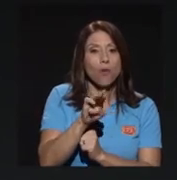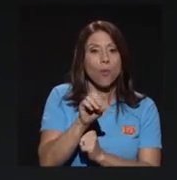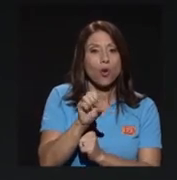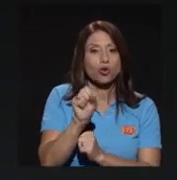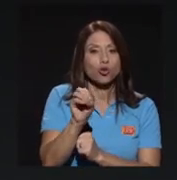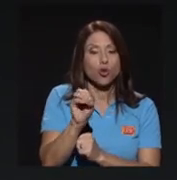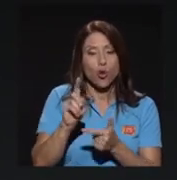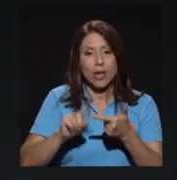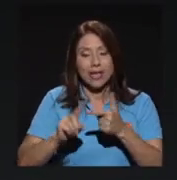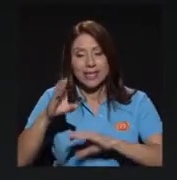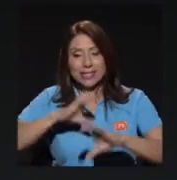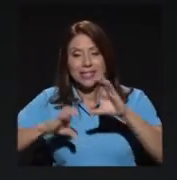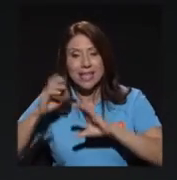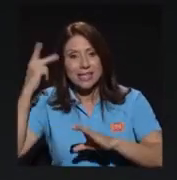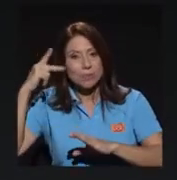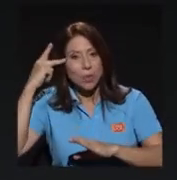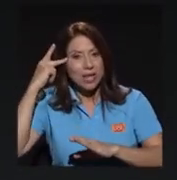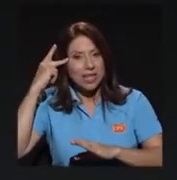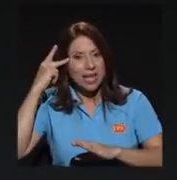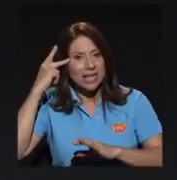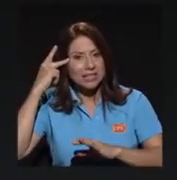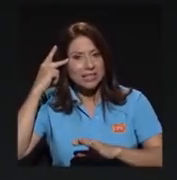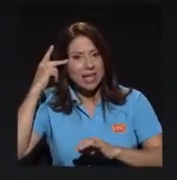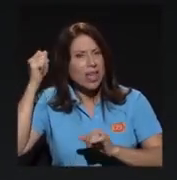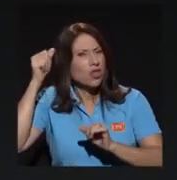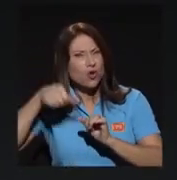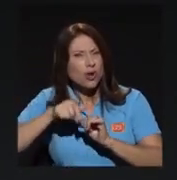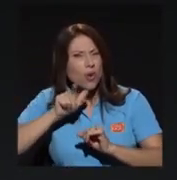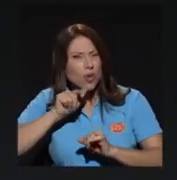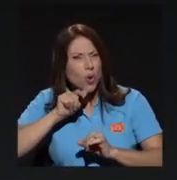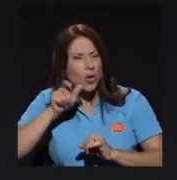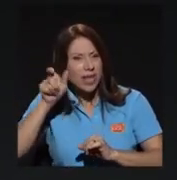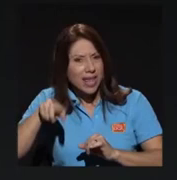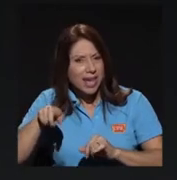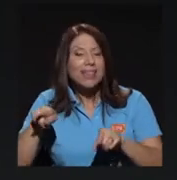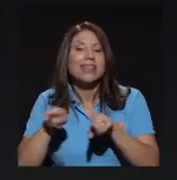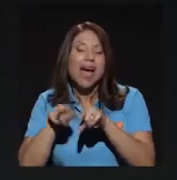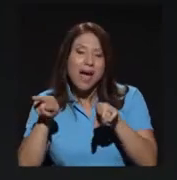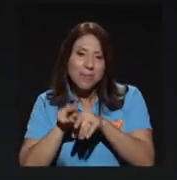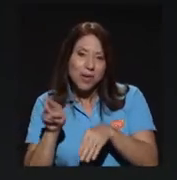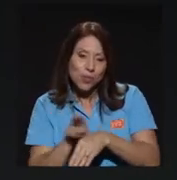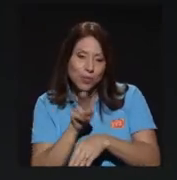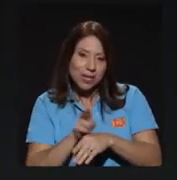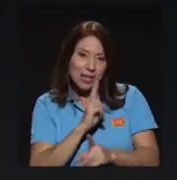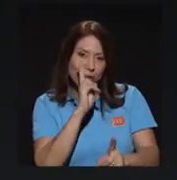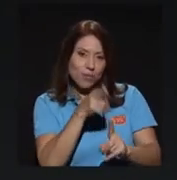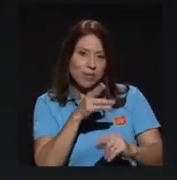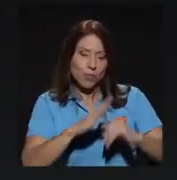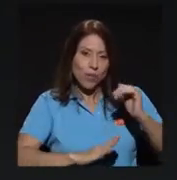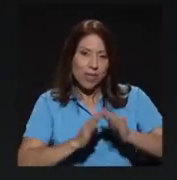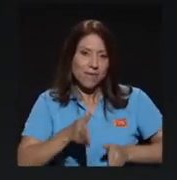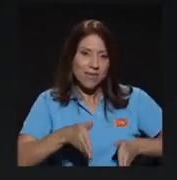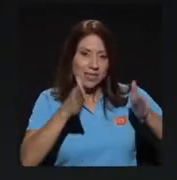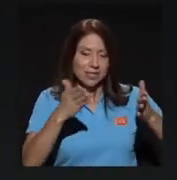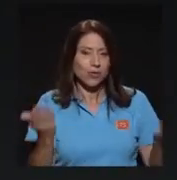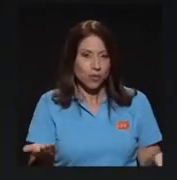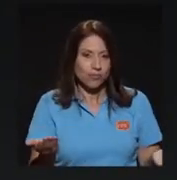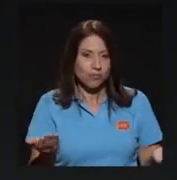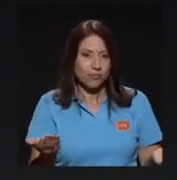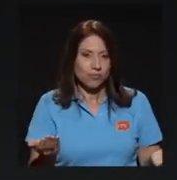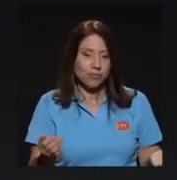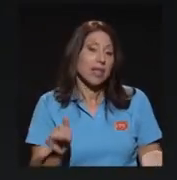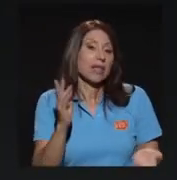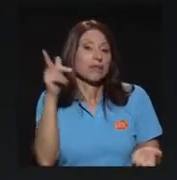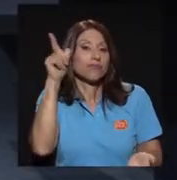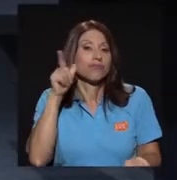ya no recuerdo con quién también fueron alojados en ese edificio y por supuesto cómo era el